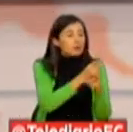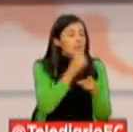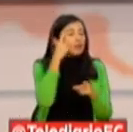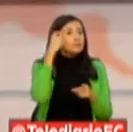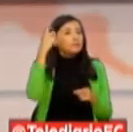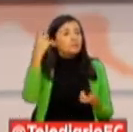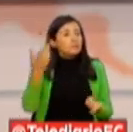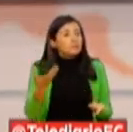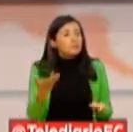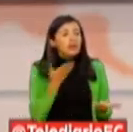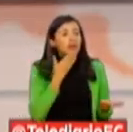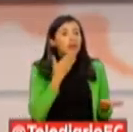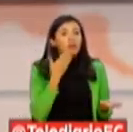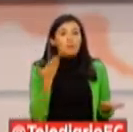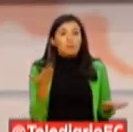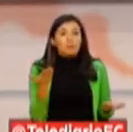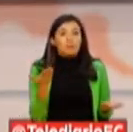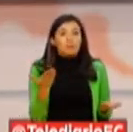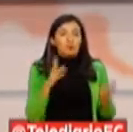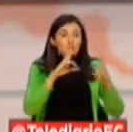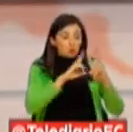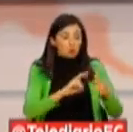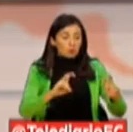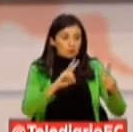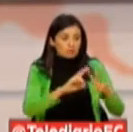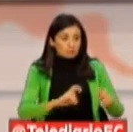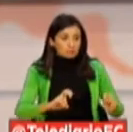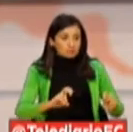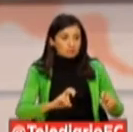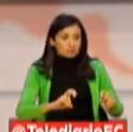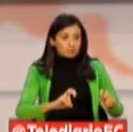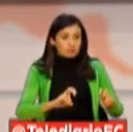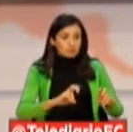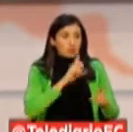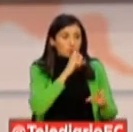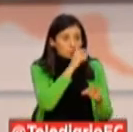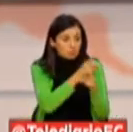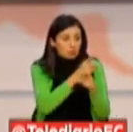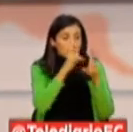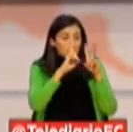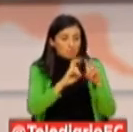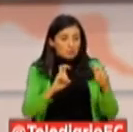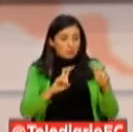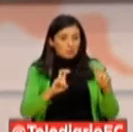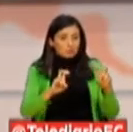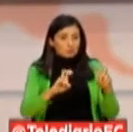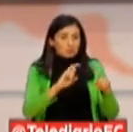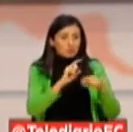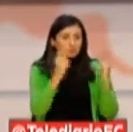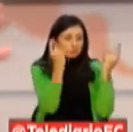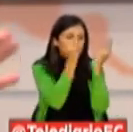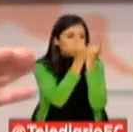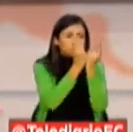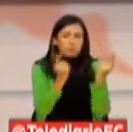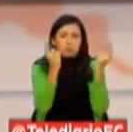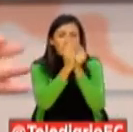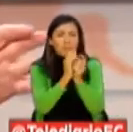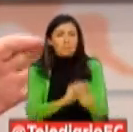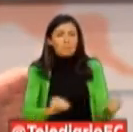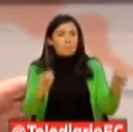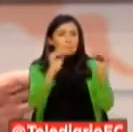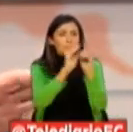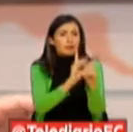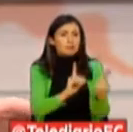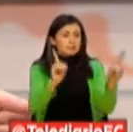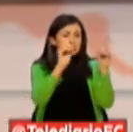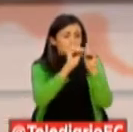fantasías, una universidad hace una investigación verdadera y va a encontrar muchos más datos que los que yo